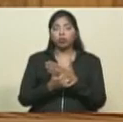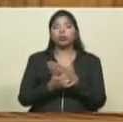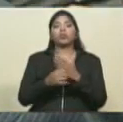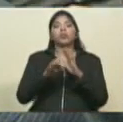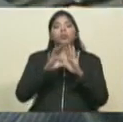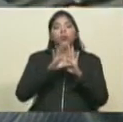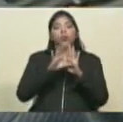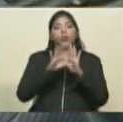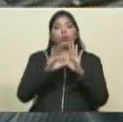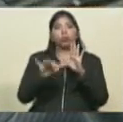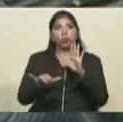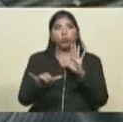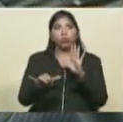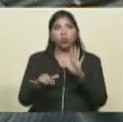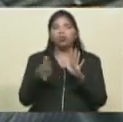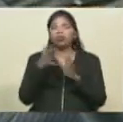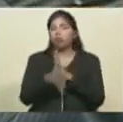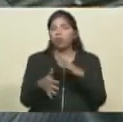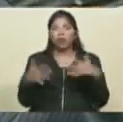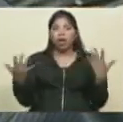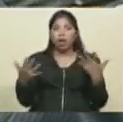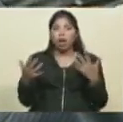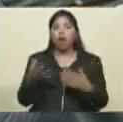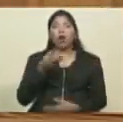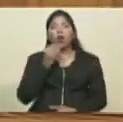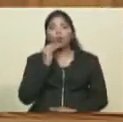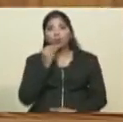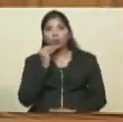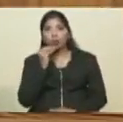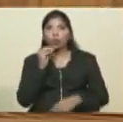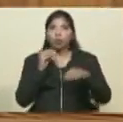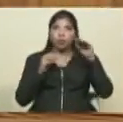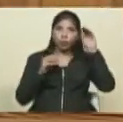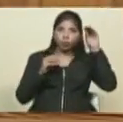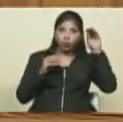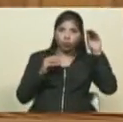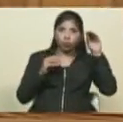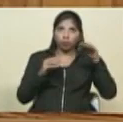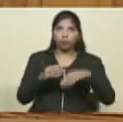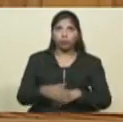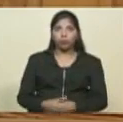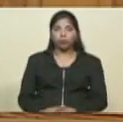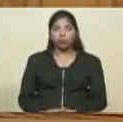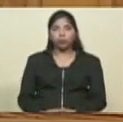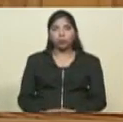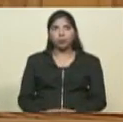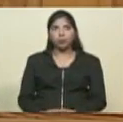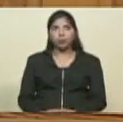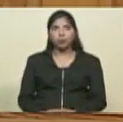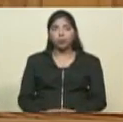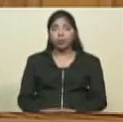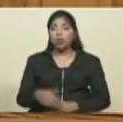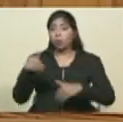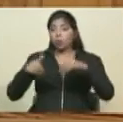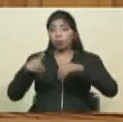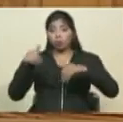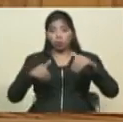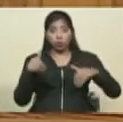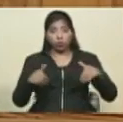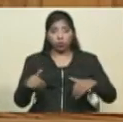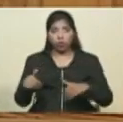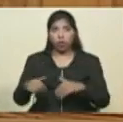sobre juventudes y futuro. Sometida a votación, la propuesta del orden del día, leída por el